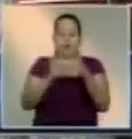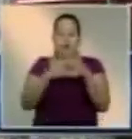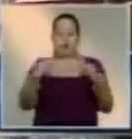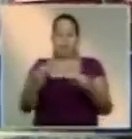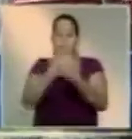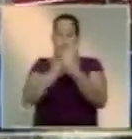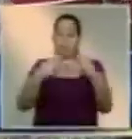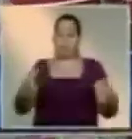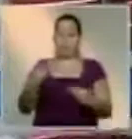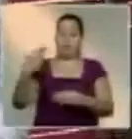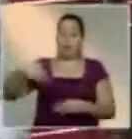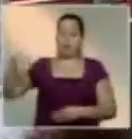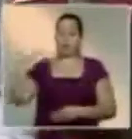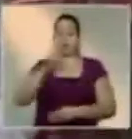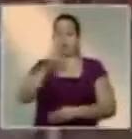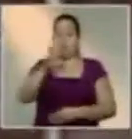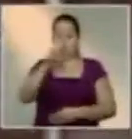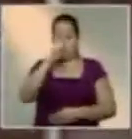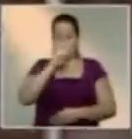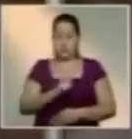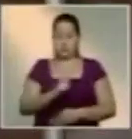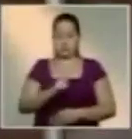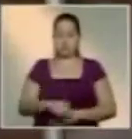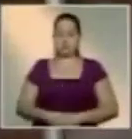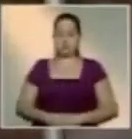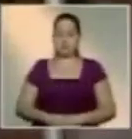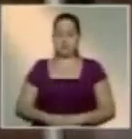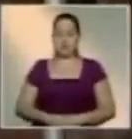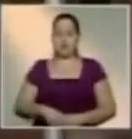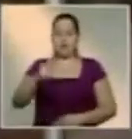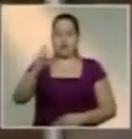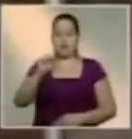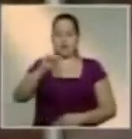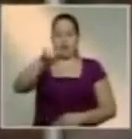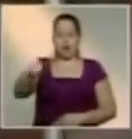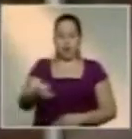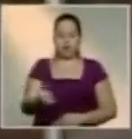prometió desde hace 4 años. Nuestro aporte desde el Tribunal Supremo de Justicia, así volvemos con ustedes.